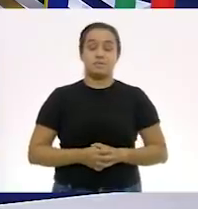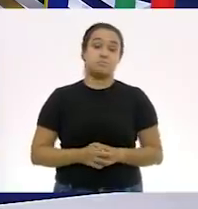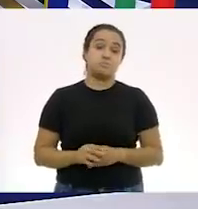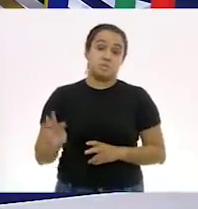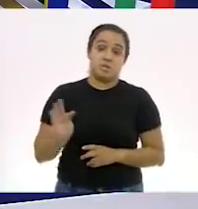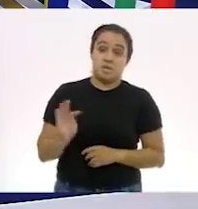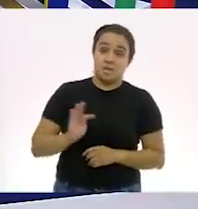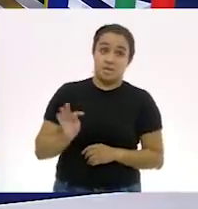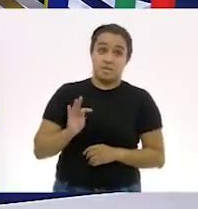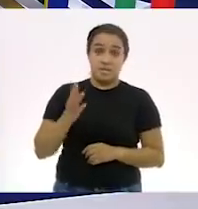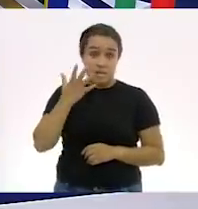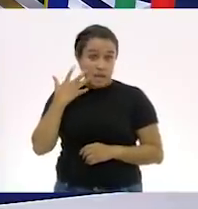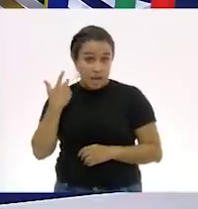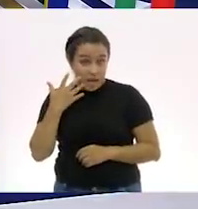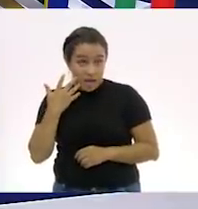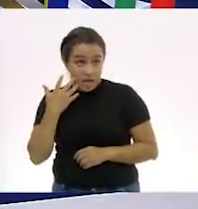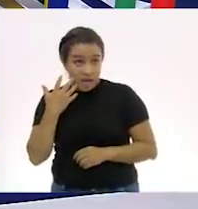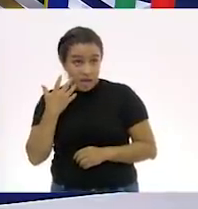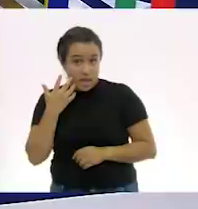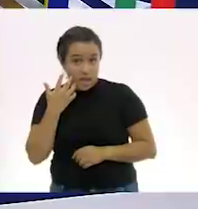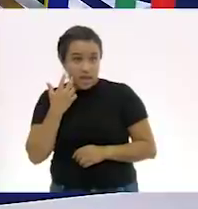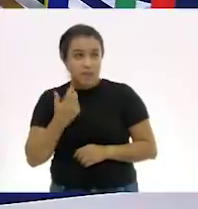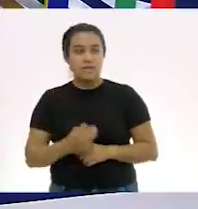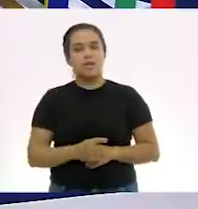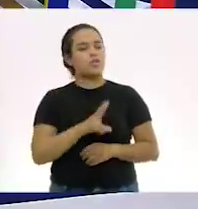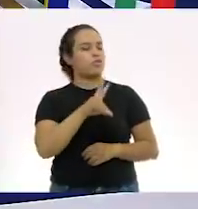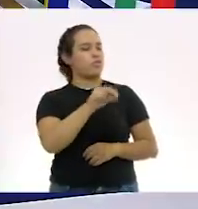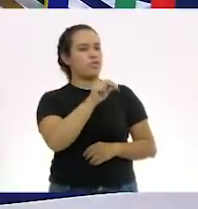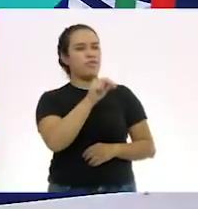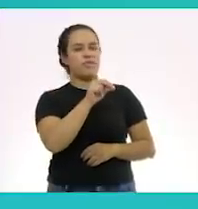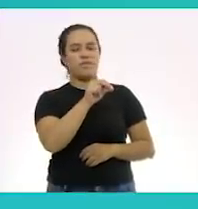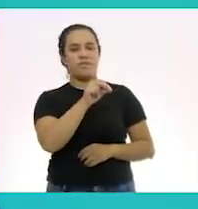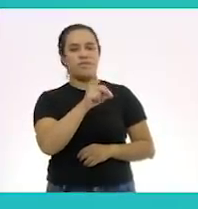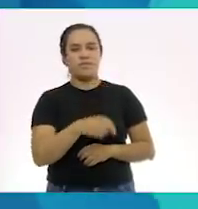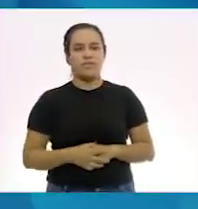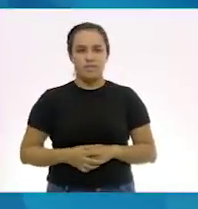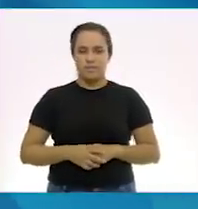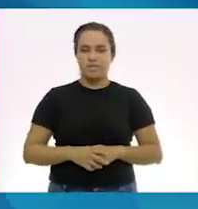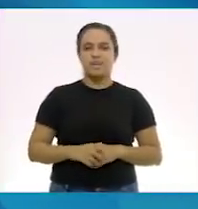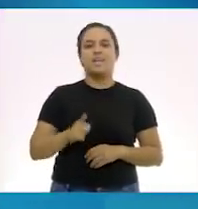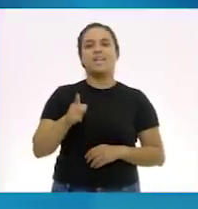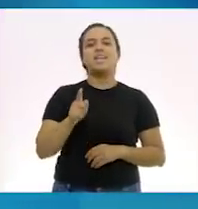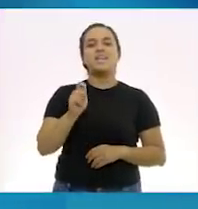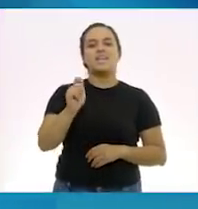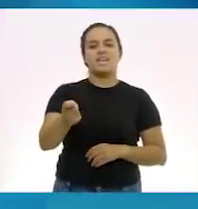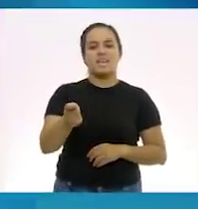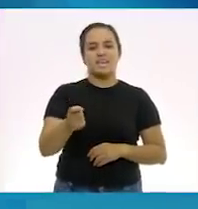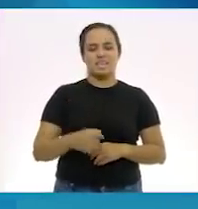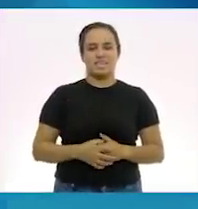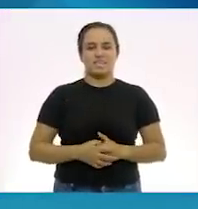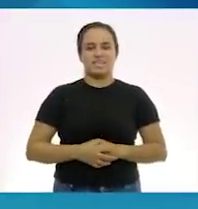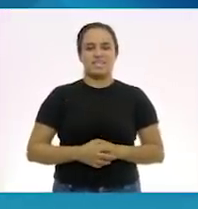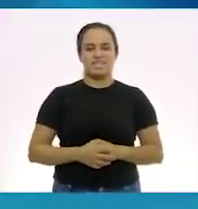Ok, bien. Sí, ah. Adivinó. Adivinas. Entonces, ni modo. Reto es